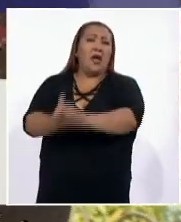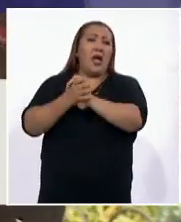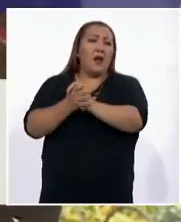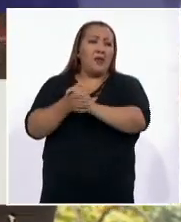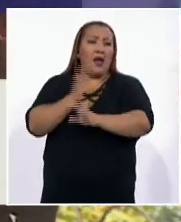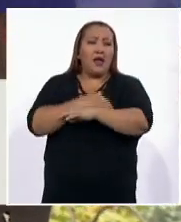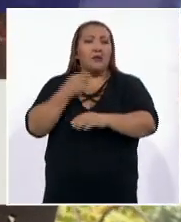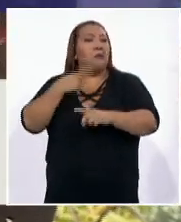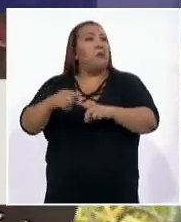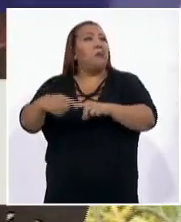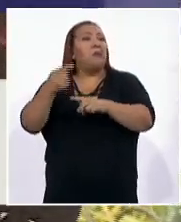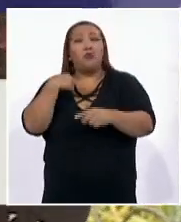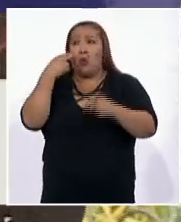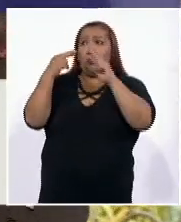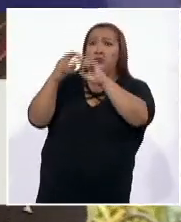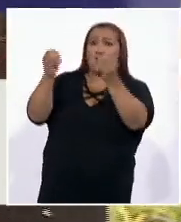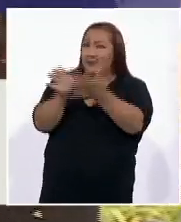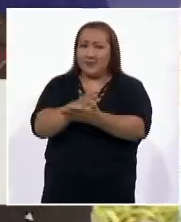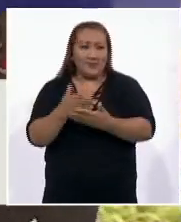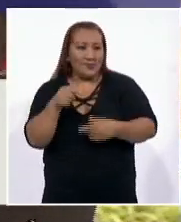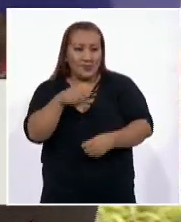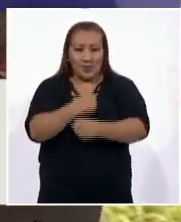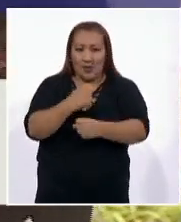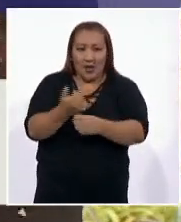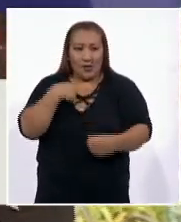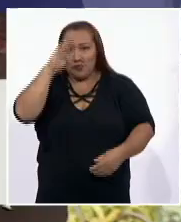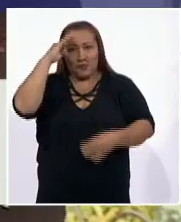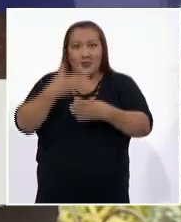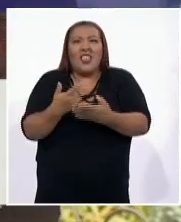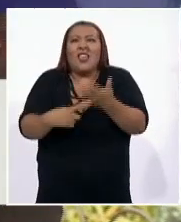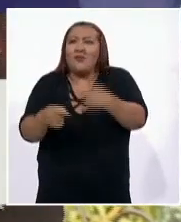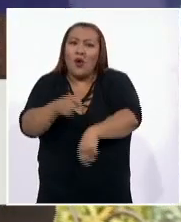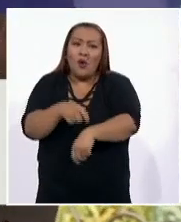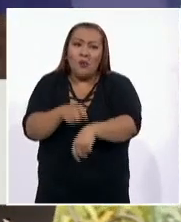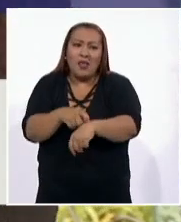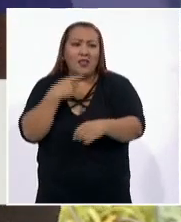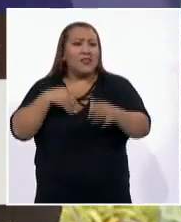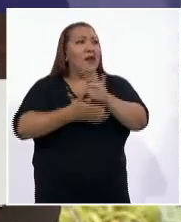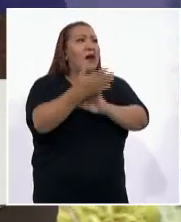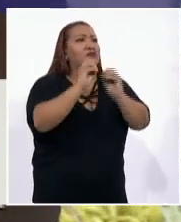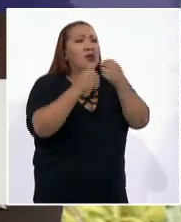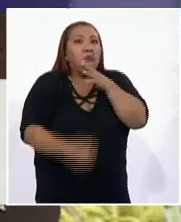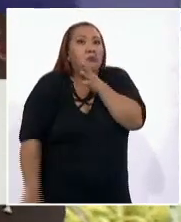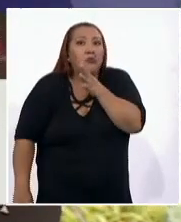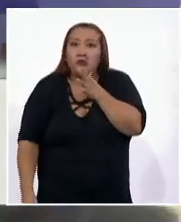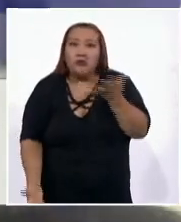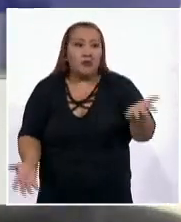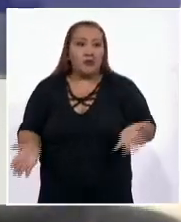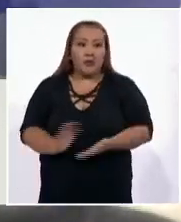no sé, yo no lo conozco al chico. Por ahí trabaja y yo no sabía qué momento se iba con el chico, señorita, yo no